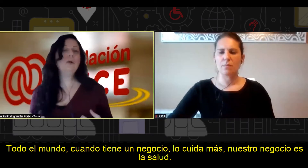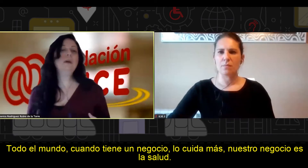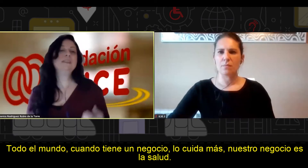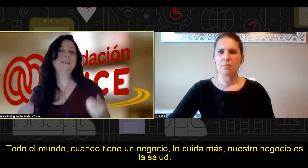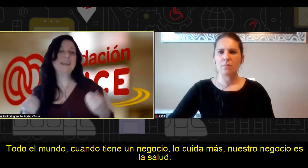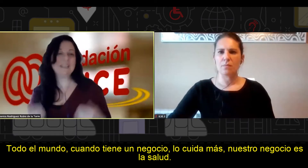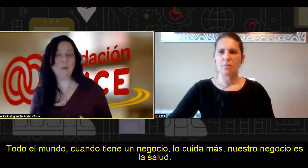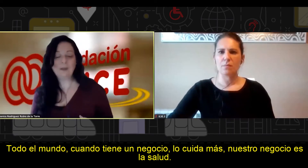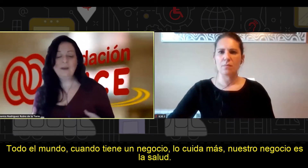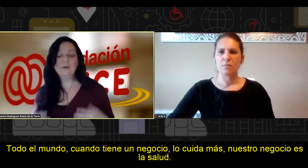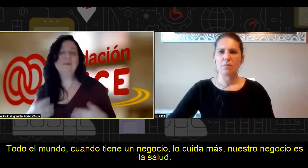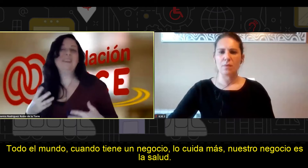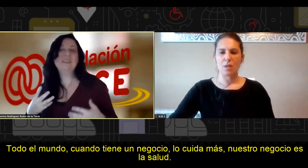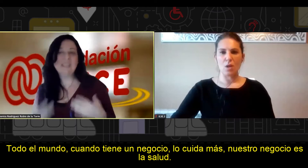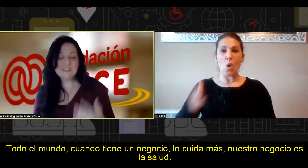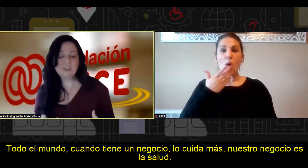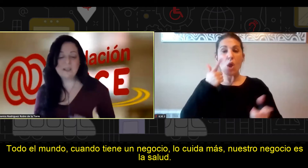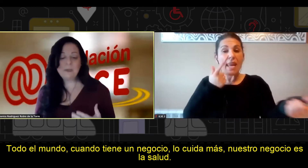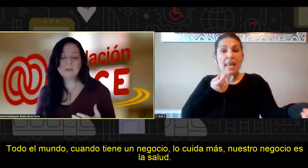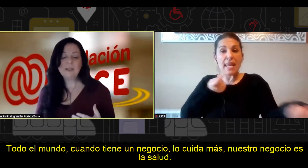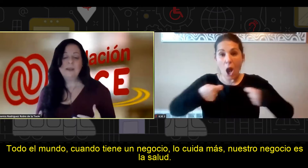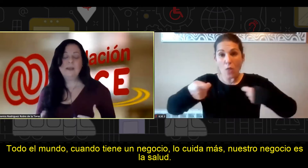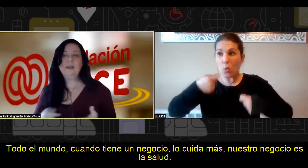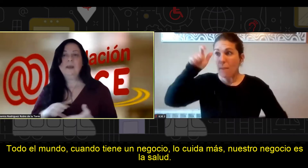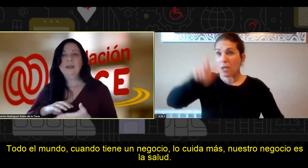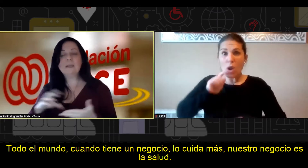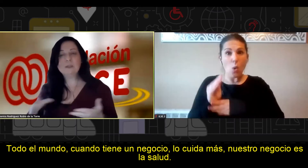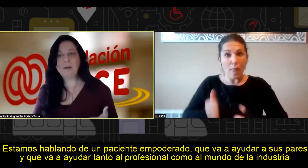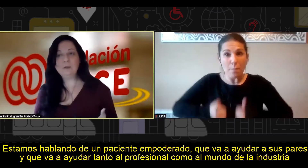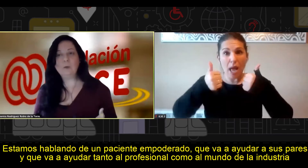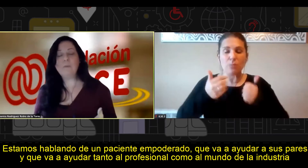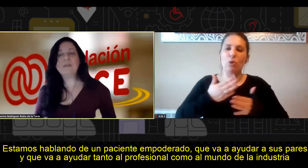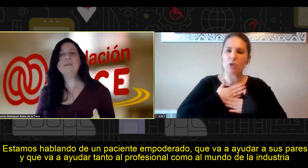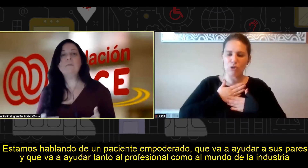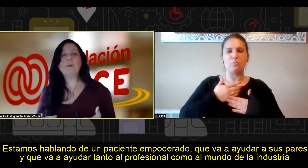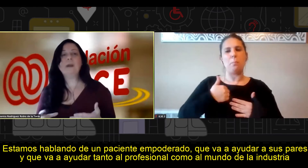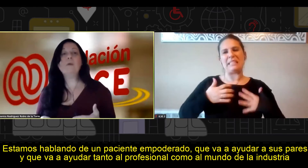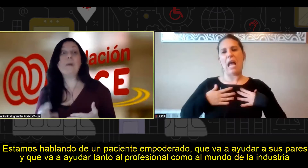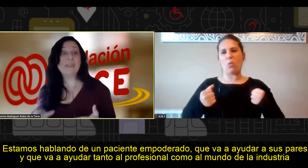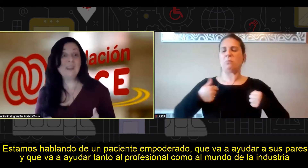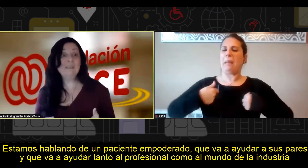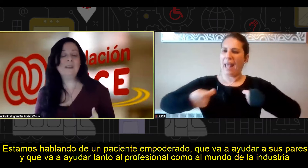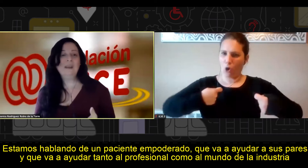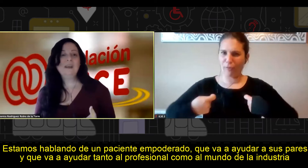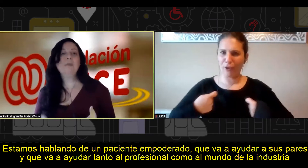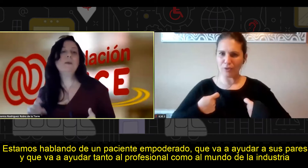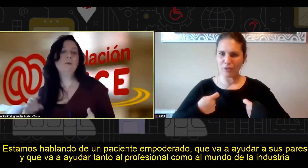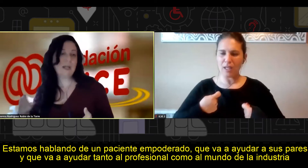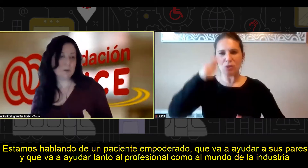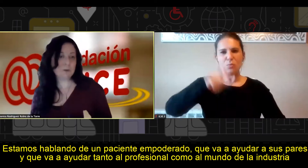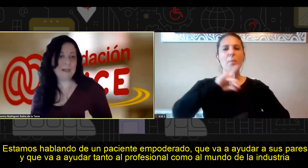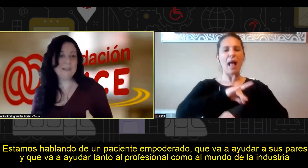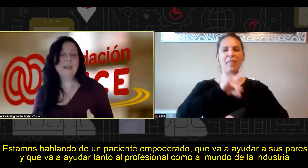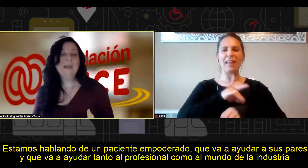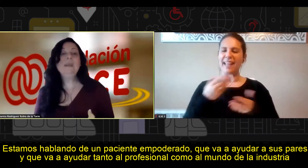negocio es la salud, ¿no? Entonces, en esos términos, estamos hablando de un paciente empoderado, un paciente que va a ayudar a